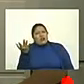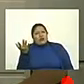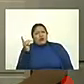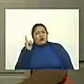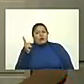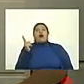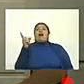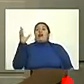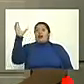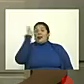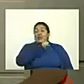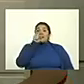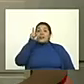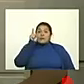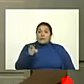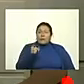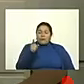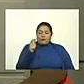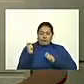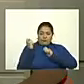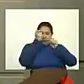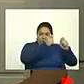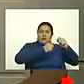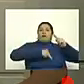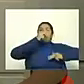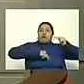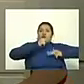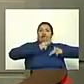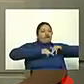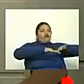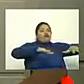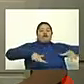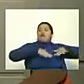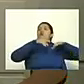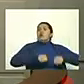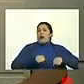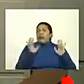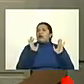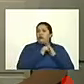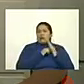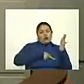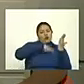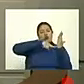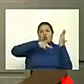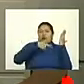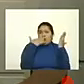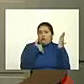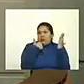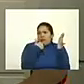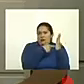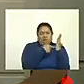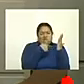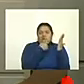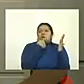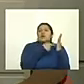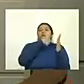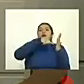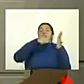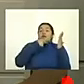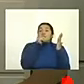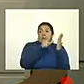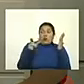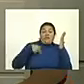Porque el esquema de concesión lo permite. En general es un contrato que a partir de